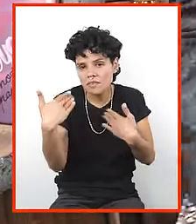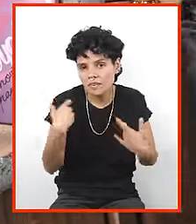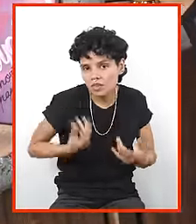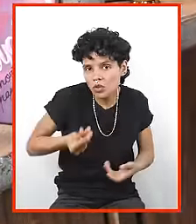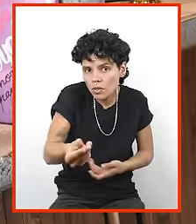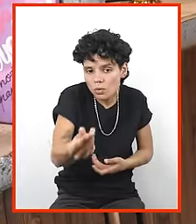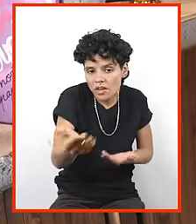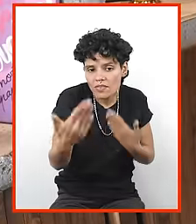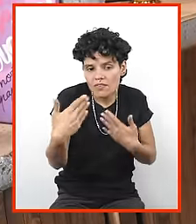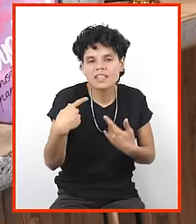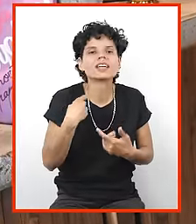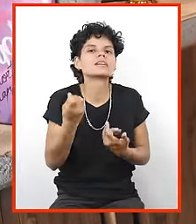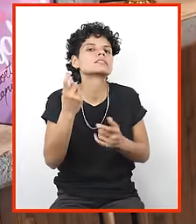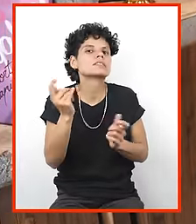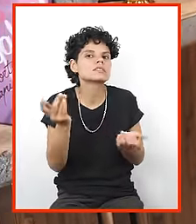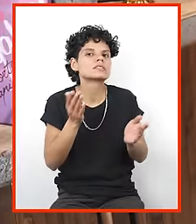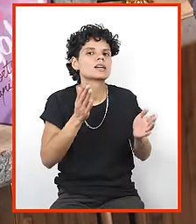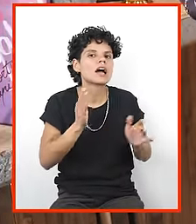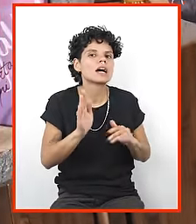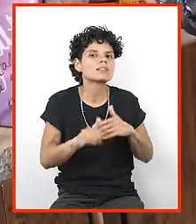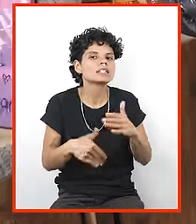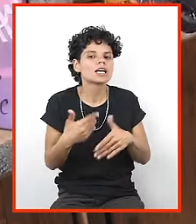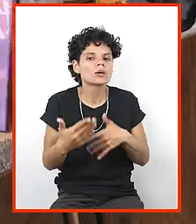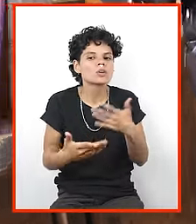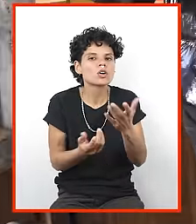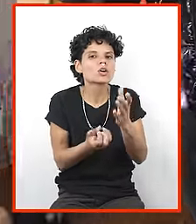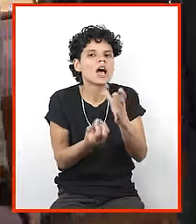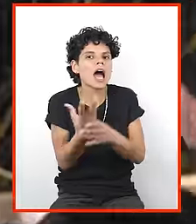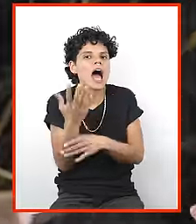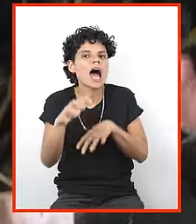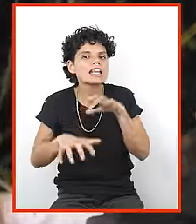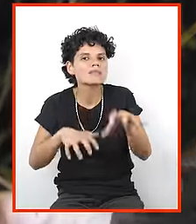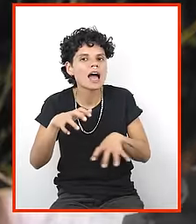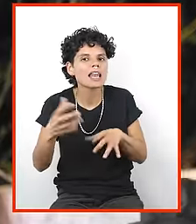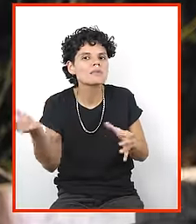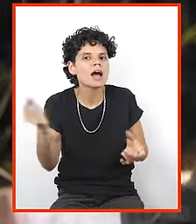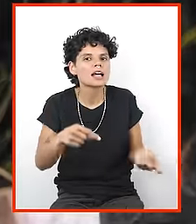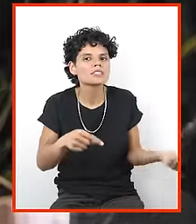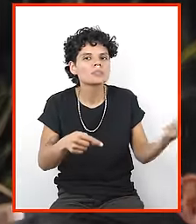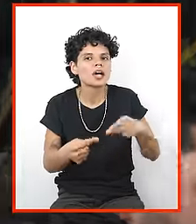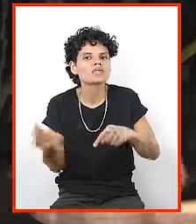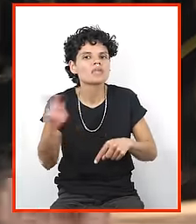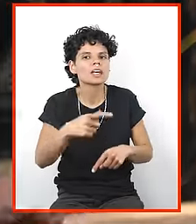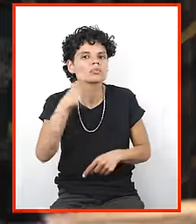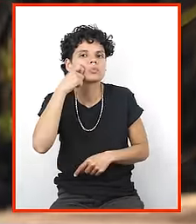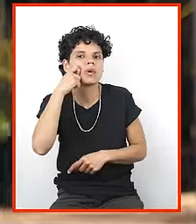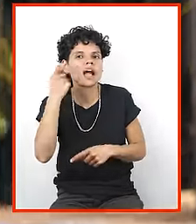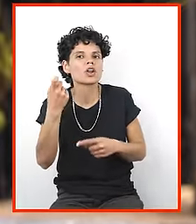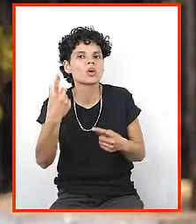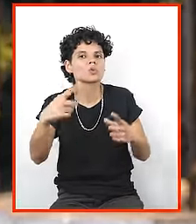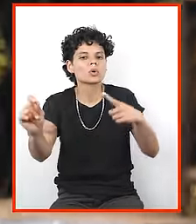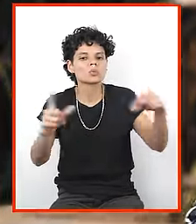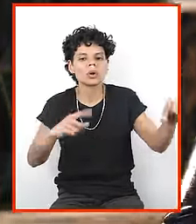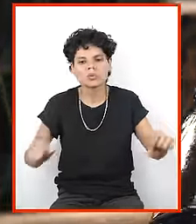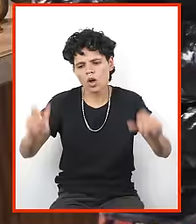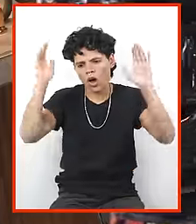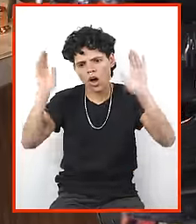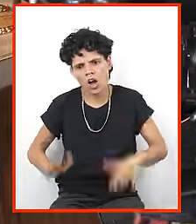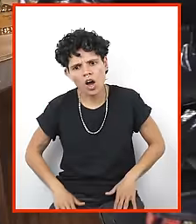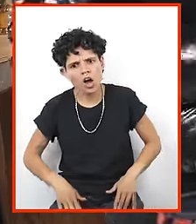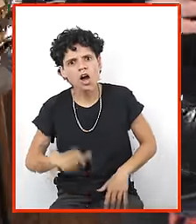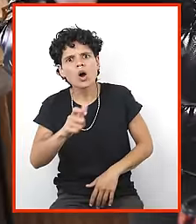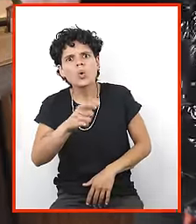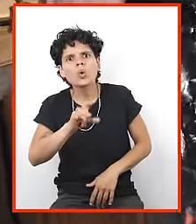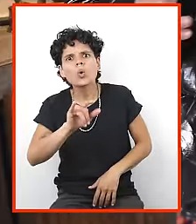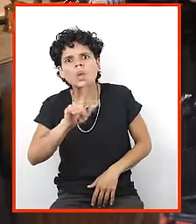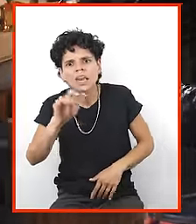¡Uva! Uva. Mientras pasan los capítulos, no, llegan uva. Más animales, menos seres humanos. Pero más pero animales. ¡Gulliver! No,